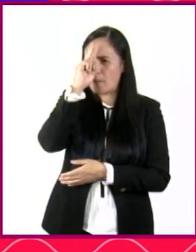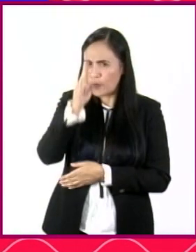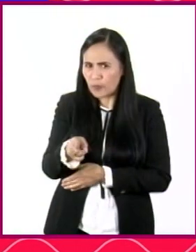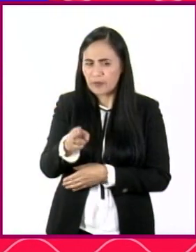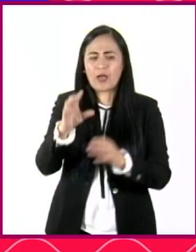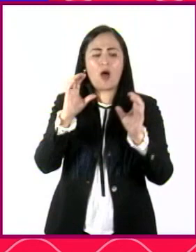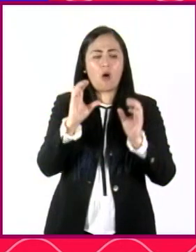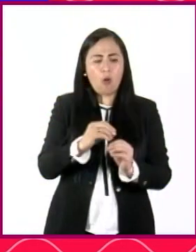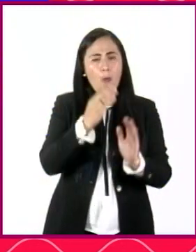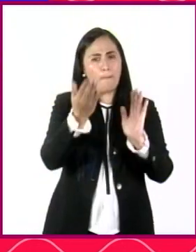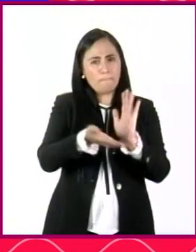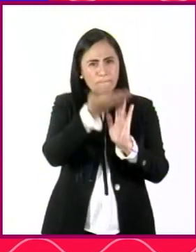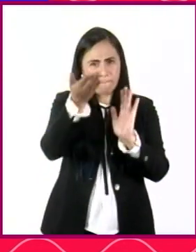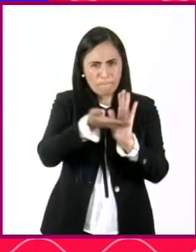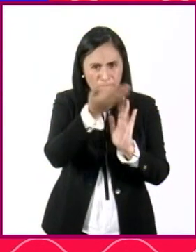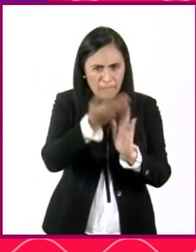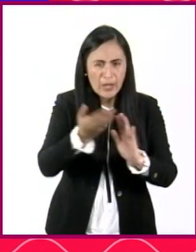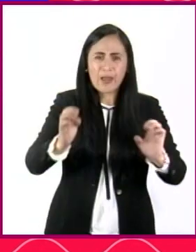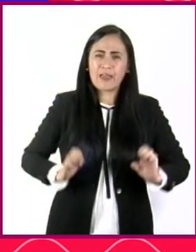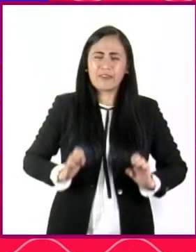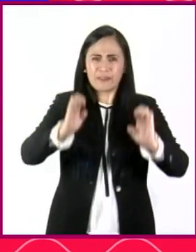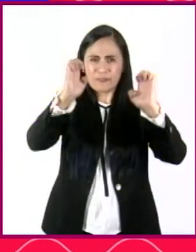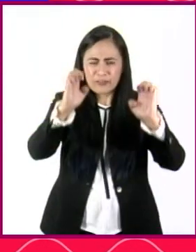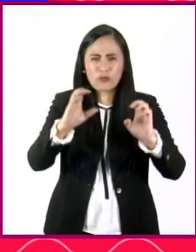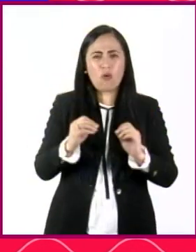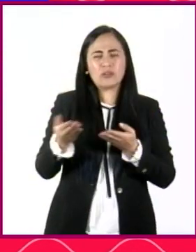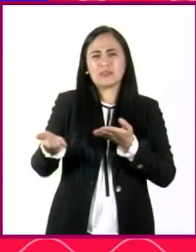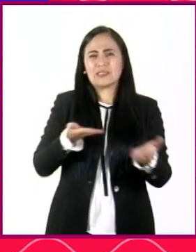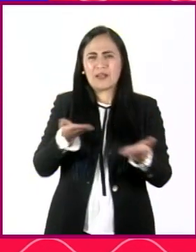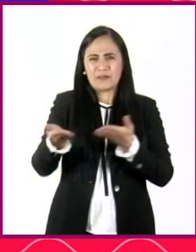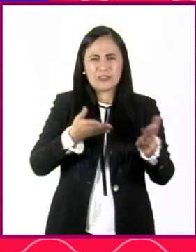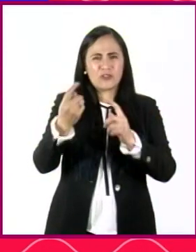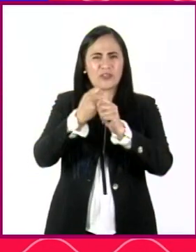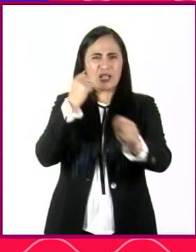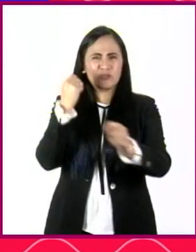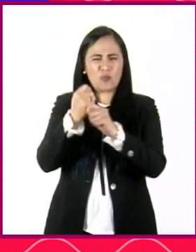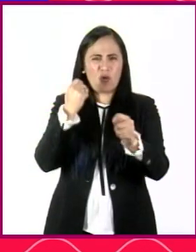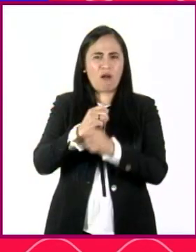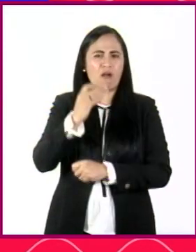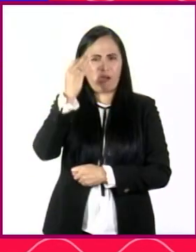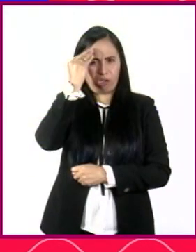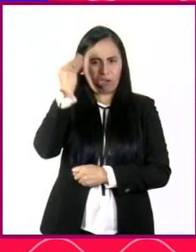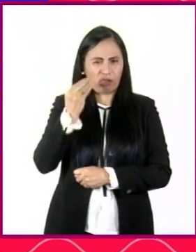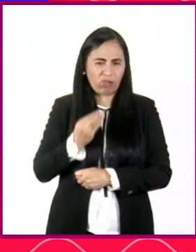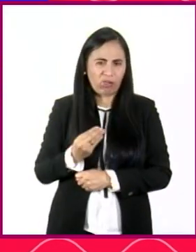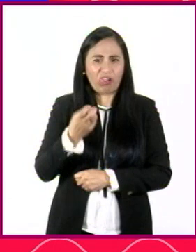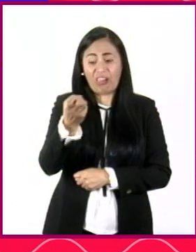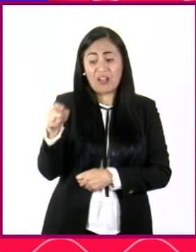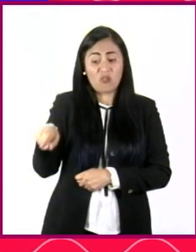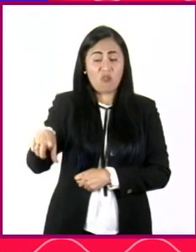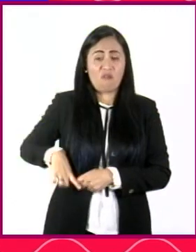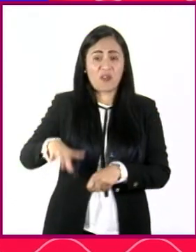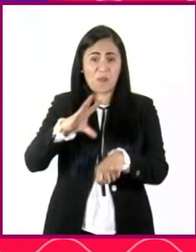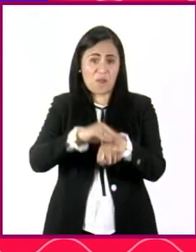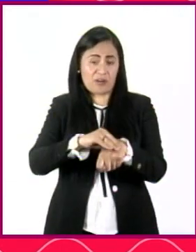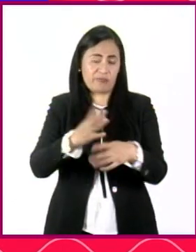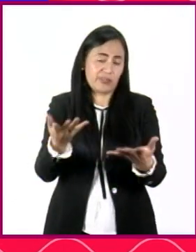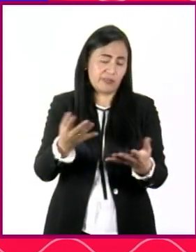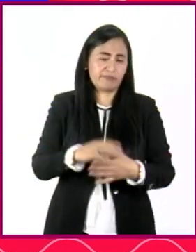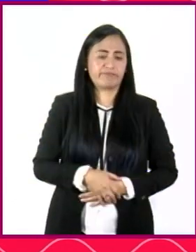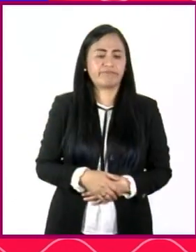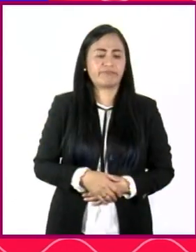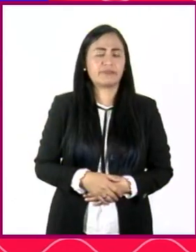de inmuebles, edificios o servicios de transporte público defectuosos. Para este político,